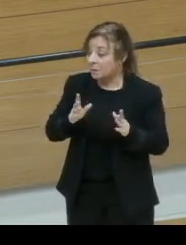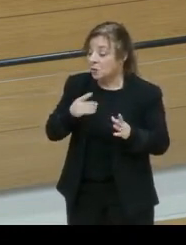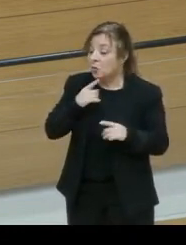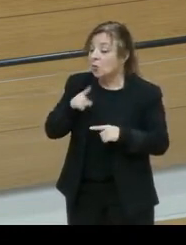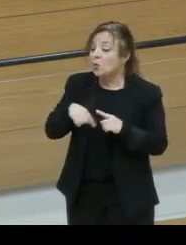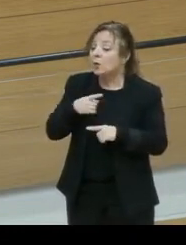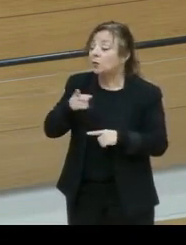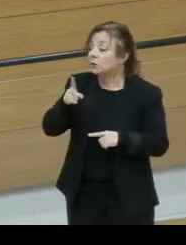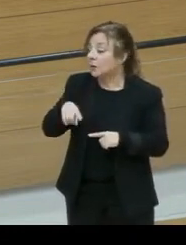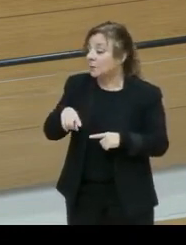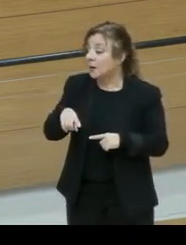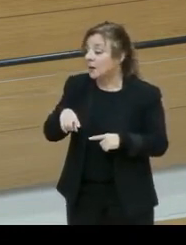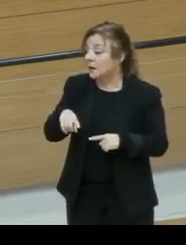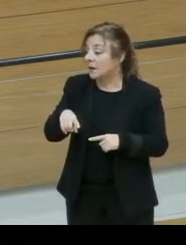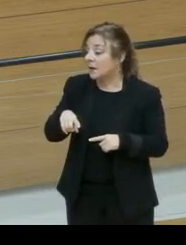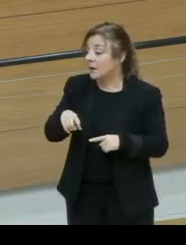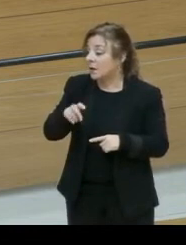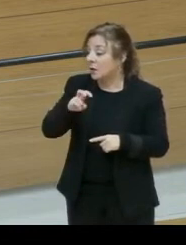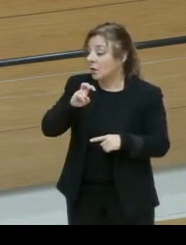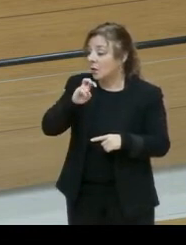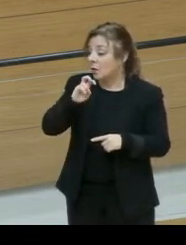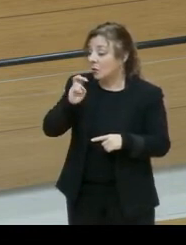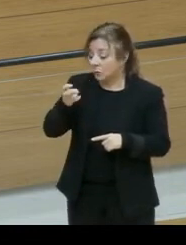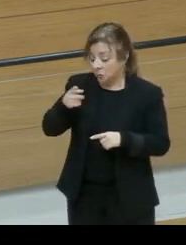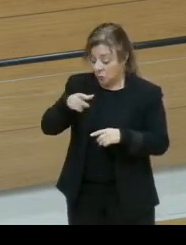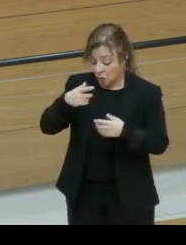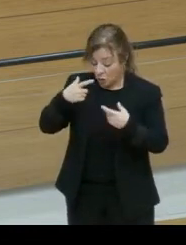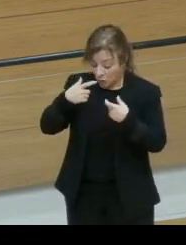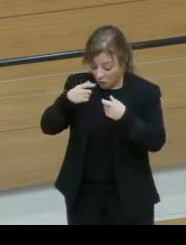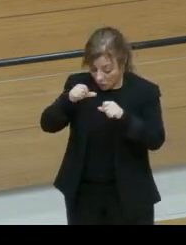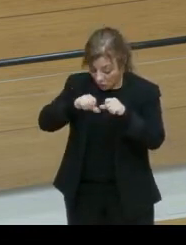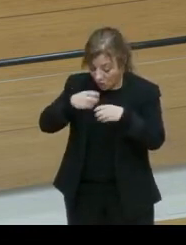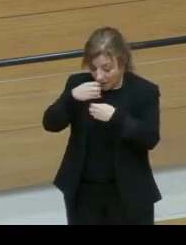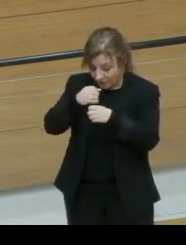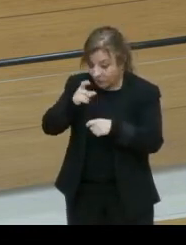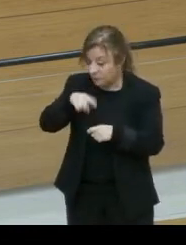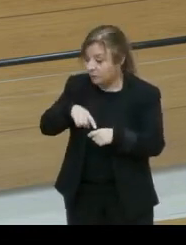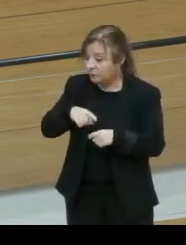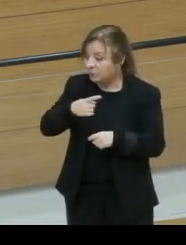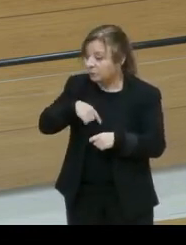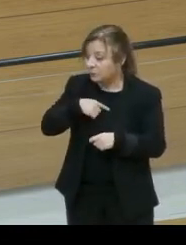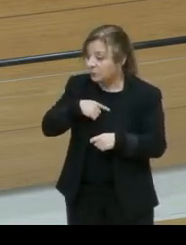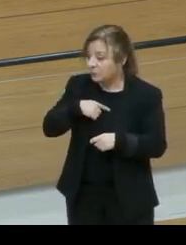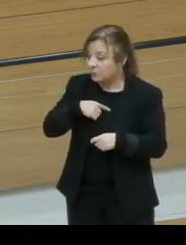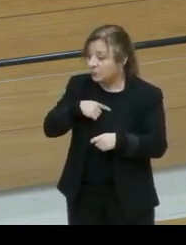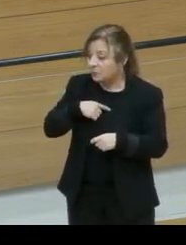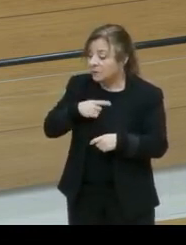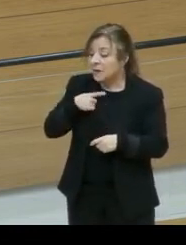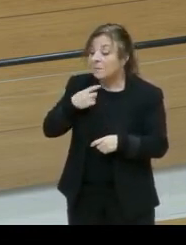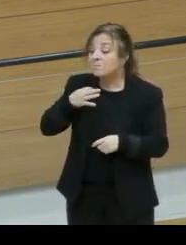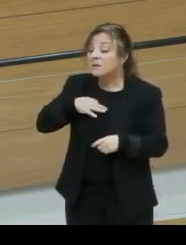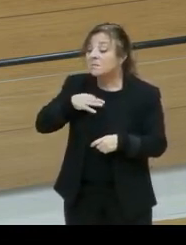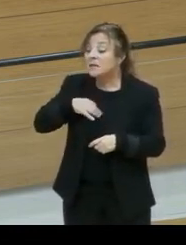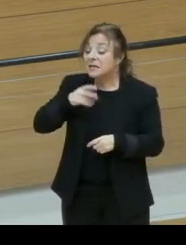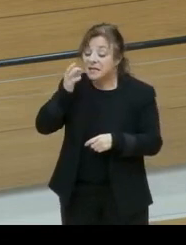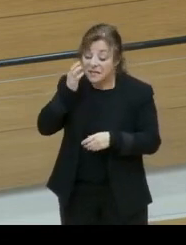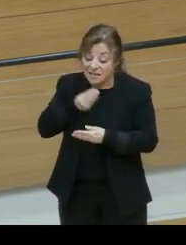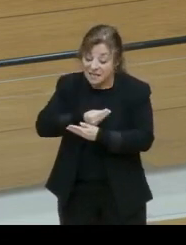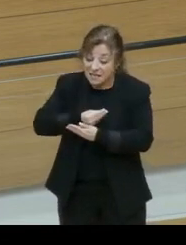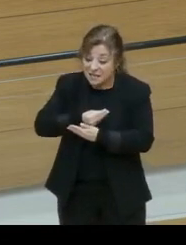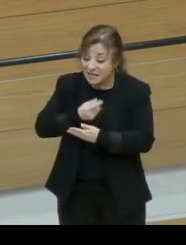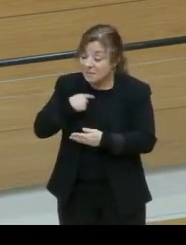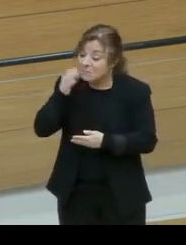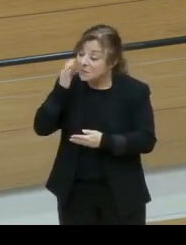tenemos también otra línea en mi laboratorio que es súper interesante, hemos cogido células de la orina de niños, se